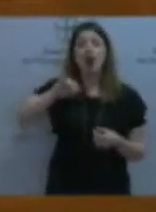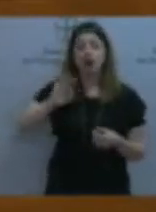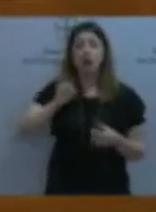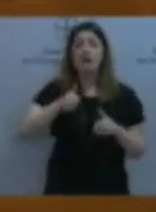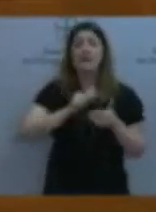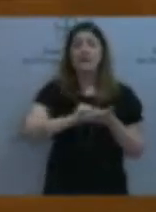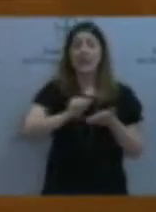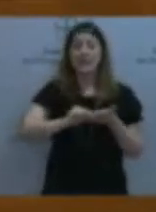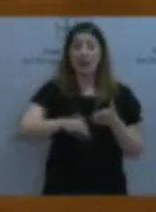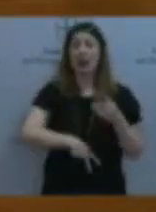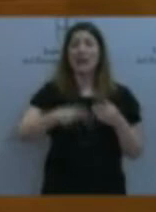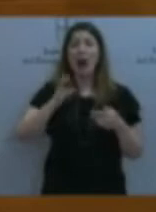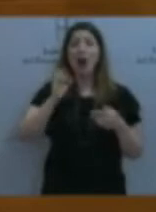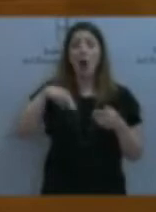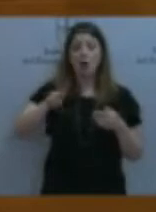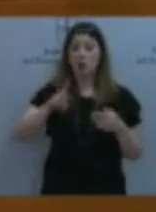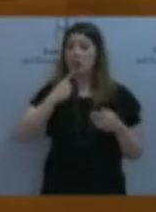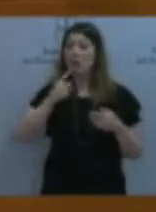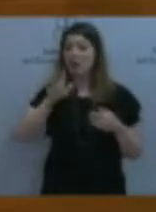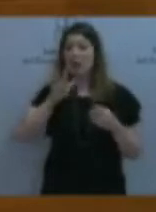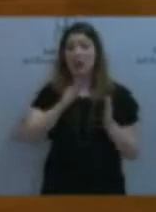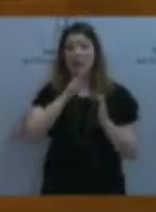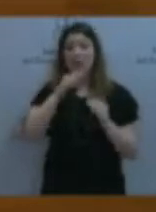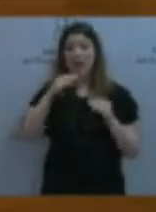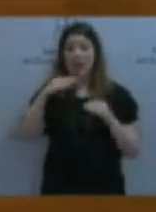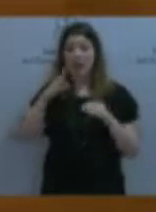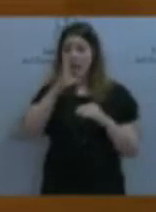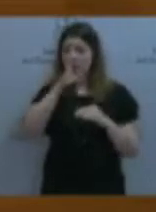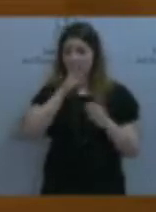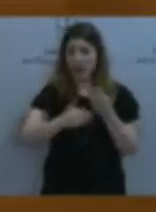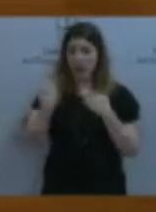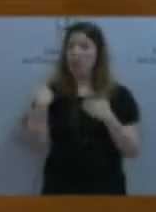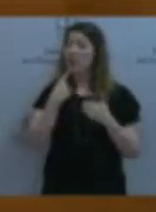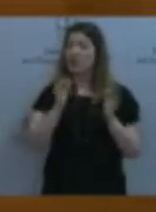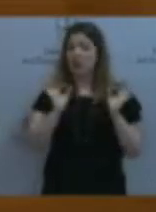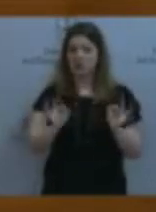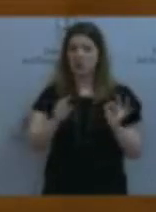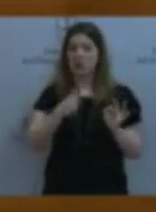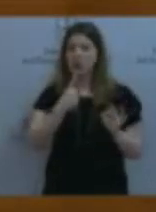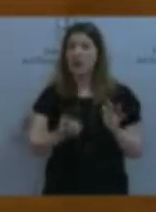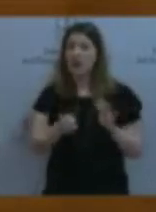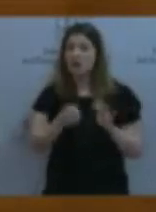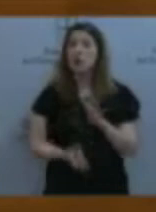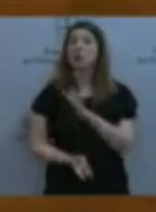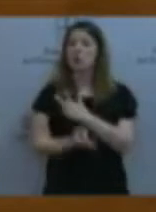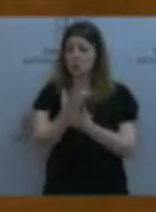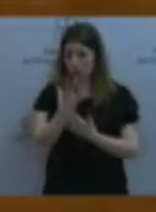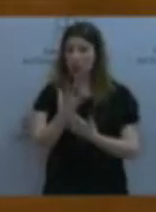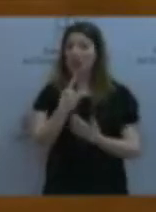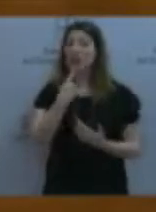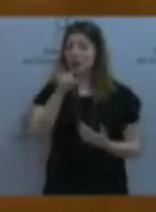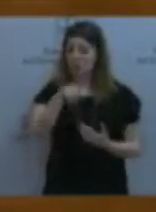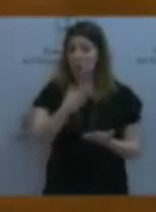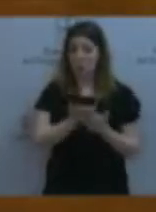febrero del presente año. Esto sucederá, dice, y así se dice también en la proposición que presentamos,